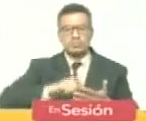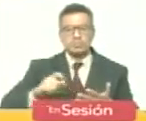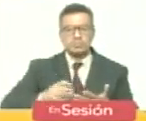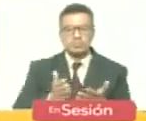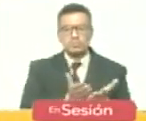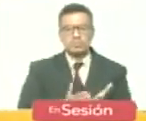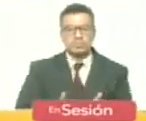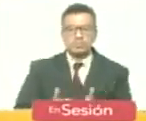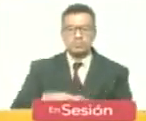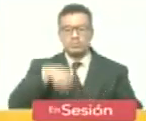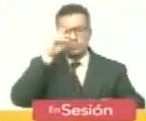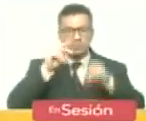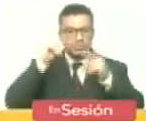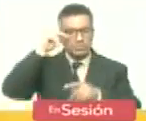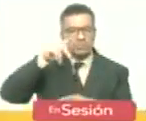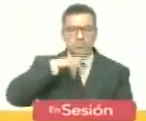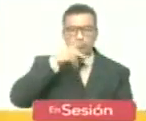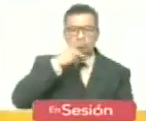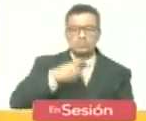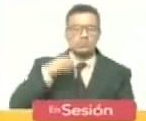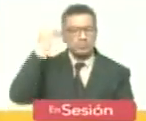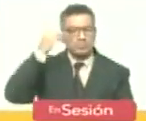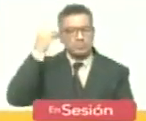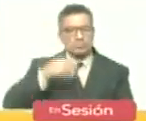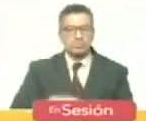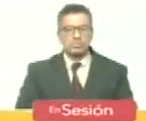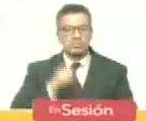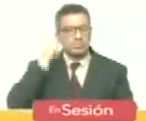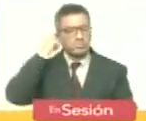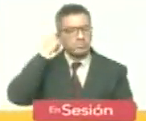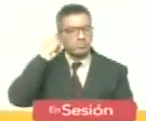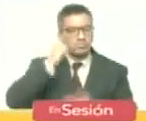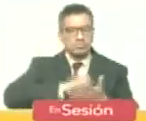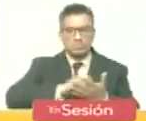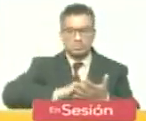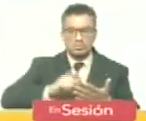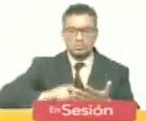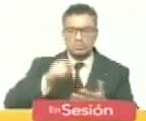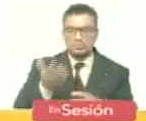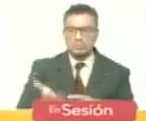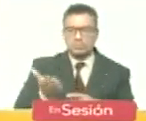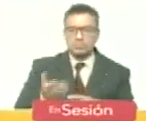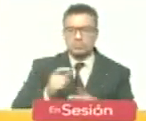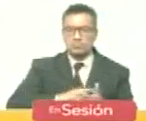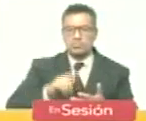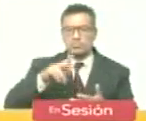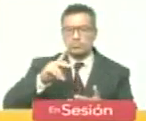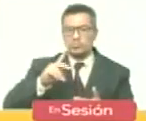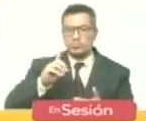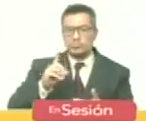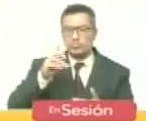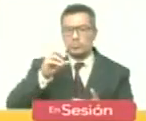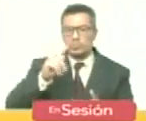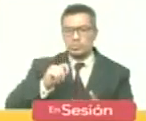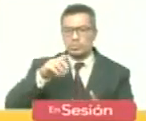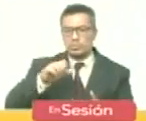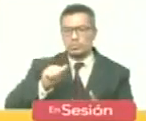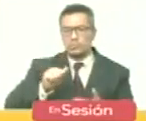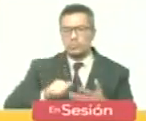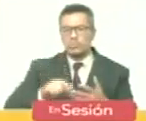educador, académico y político. Considerando que como escritor sobresale su novela Doña Bárbara, considerada